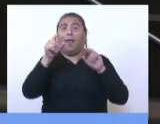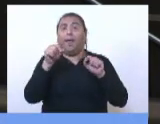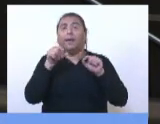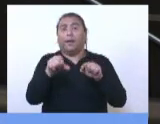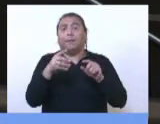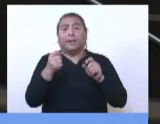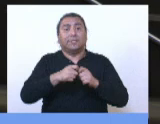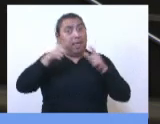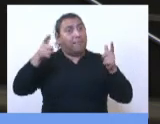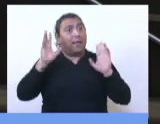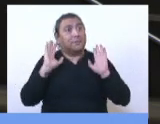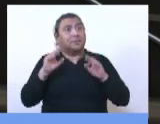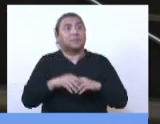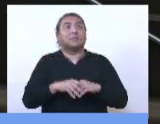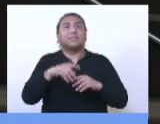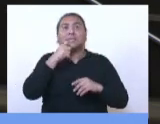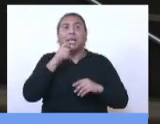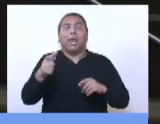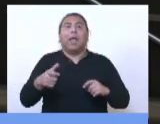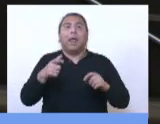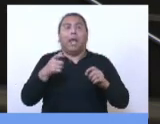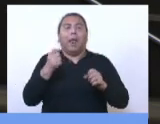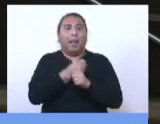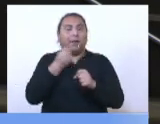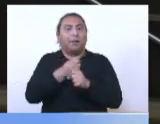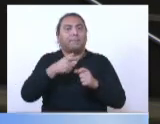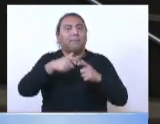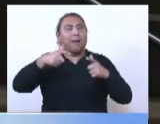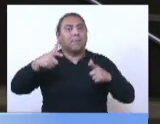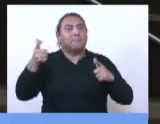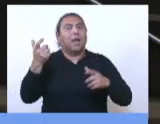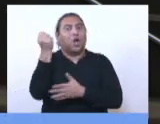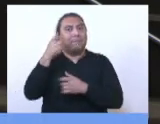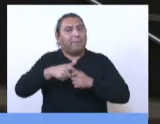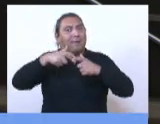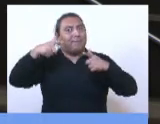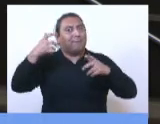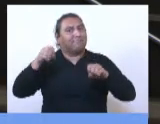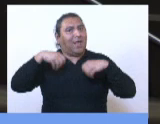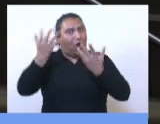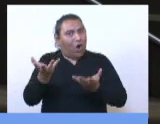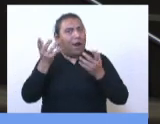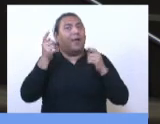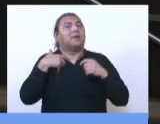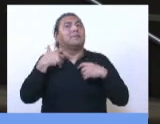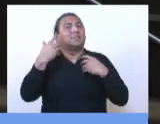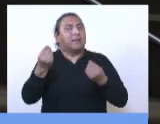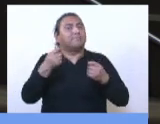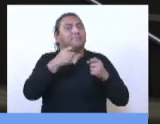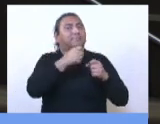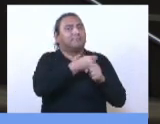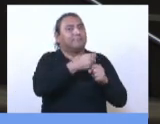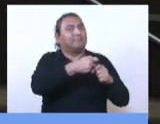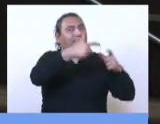más y si crees en el empleo y si crees en la economía va a ser más si arreglamos